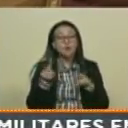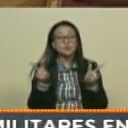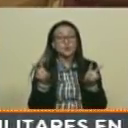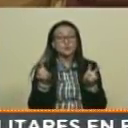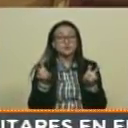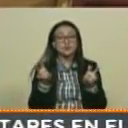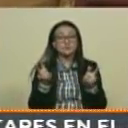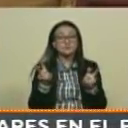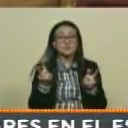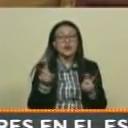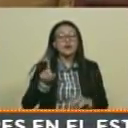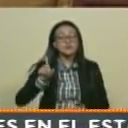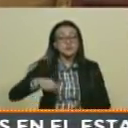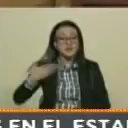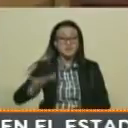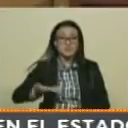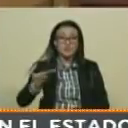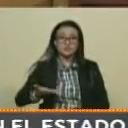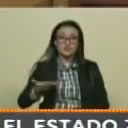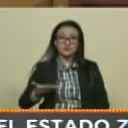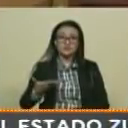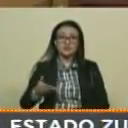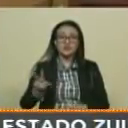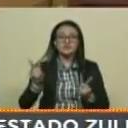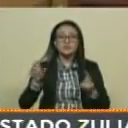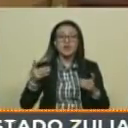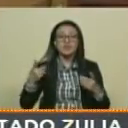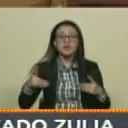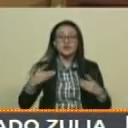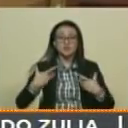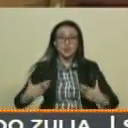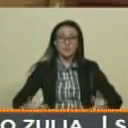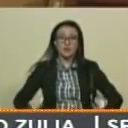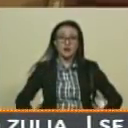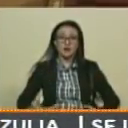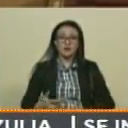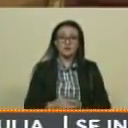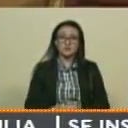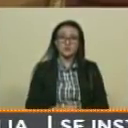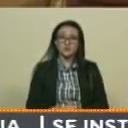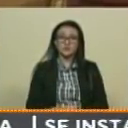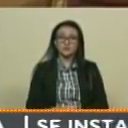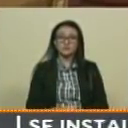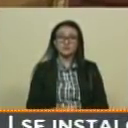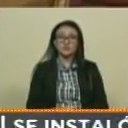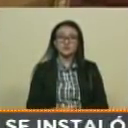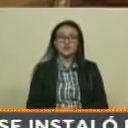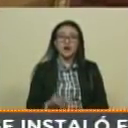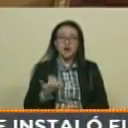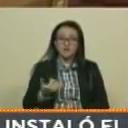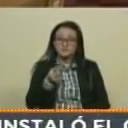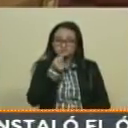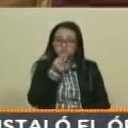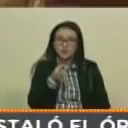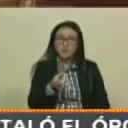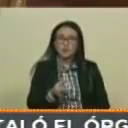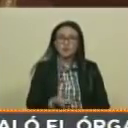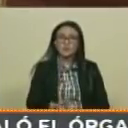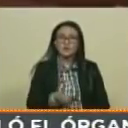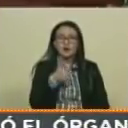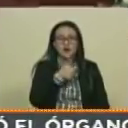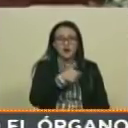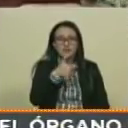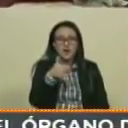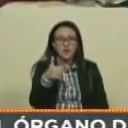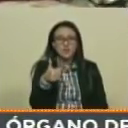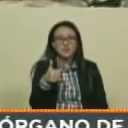le hemos dado el lugar que se merece, el tema de los derechos humanos. Quiero destacar que cada uno de los